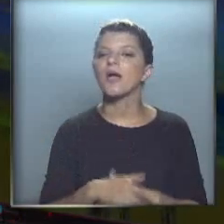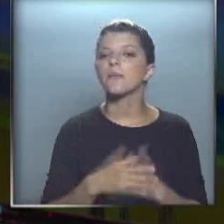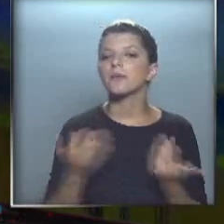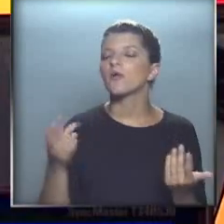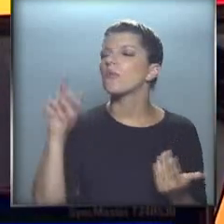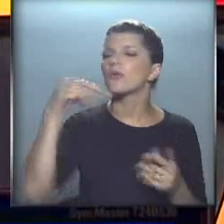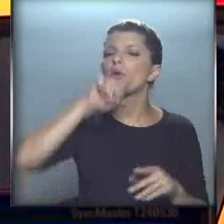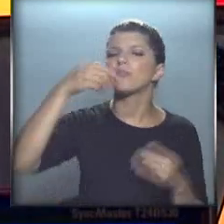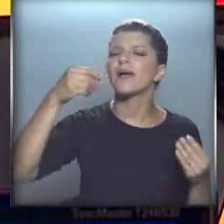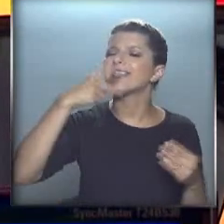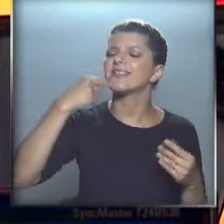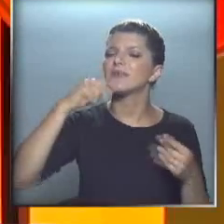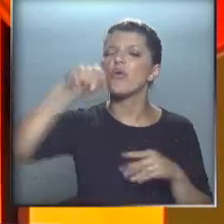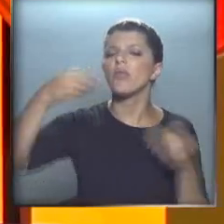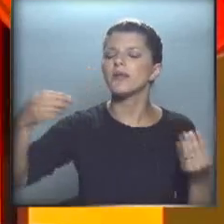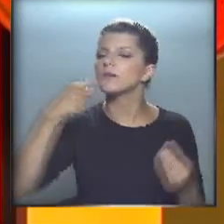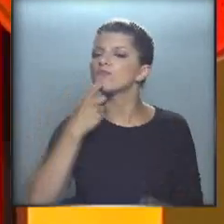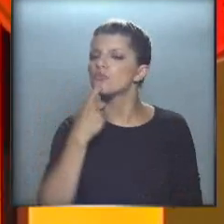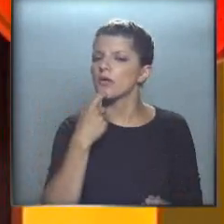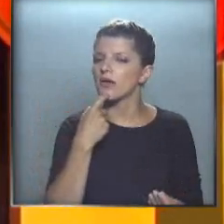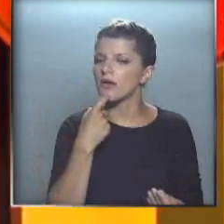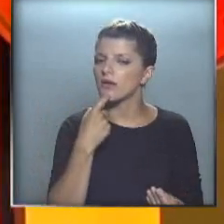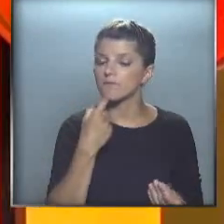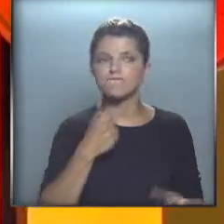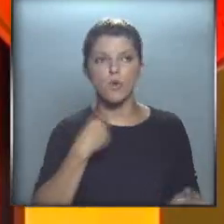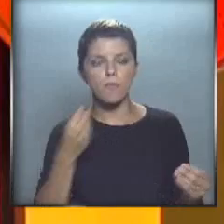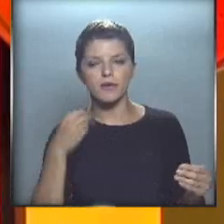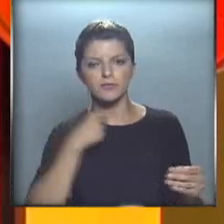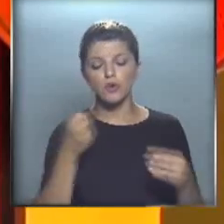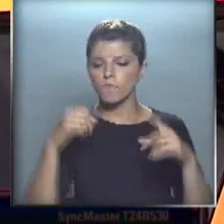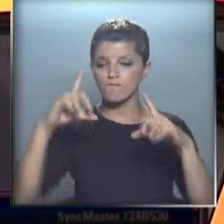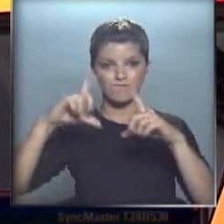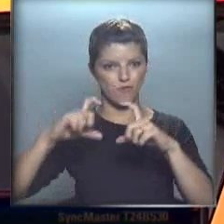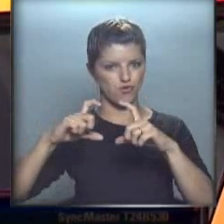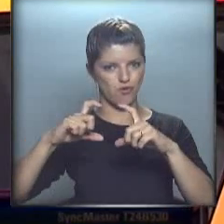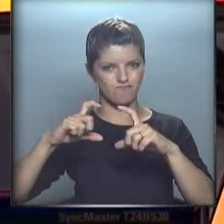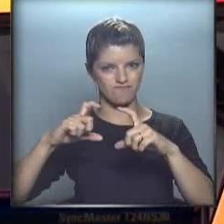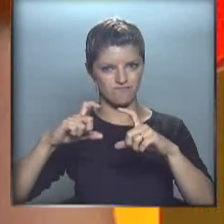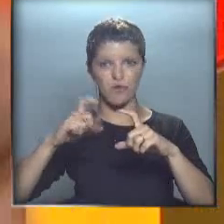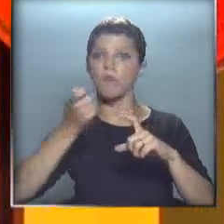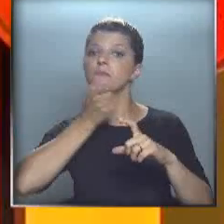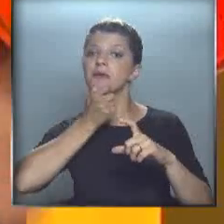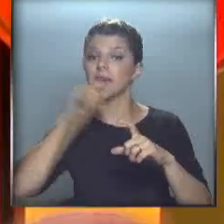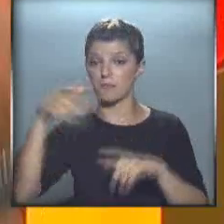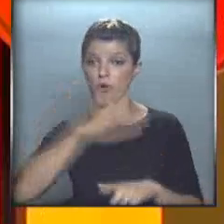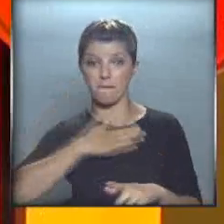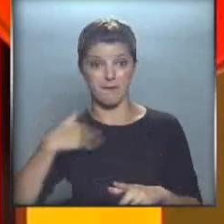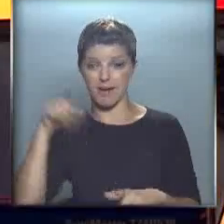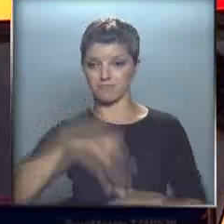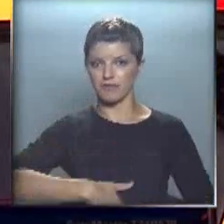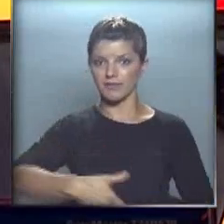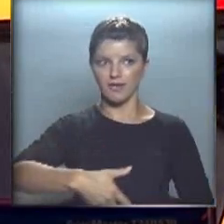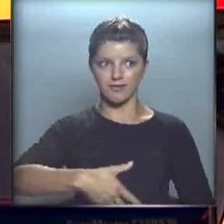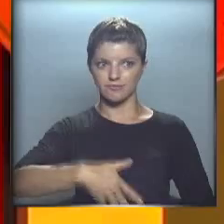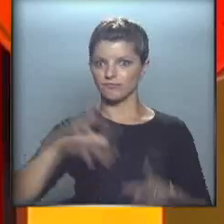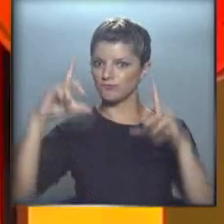pasó para que vos...? Porque no encontré fotos de la supuesta madre embarazada de mí. De vos,